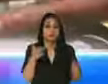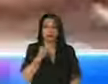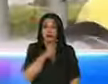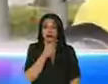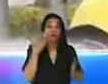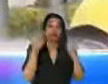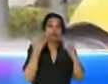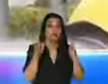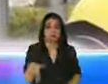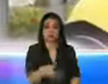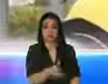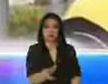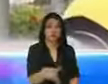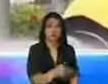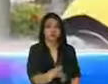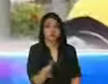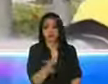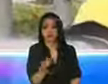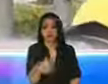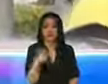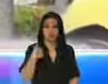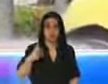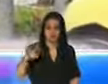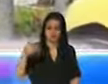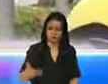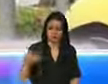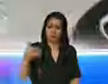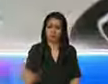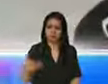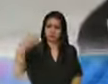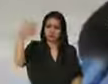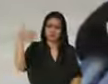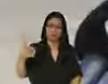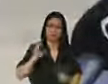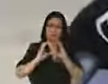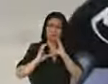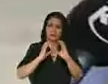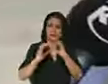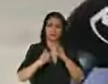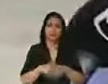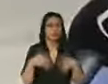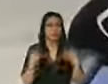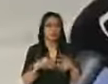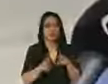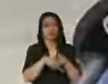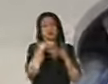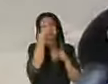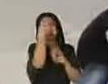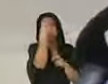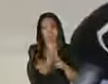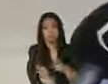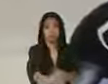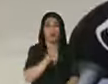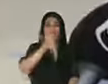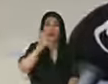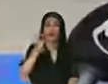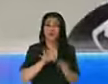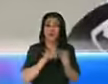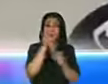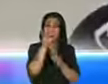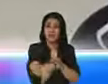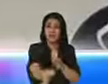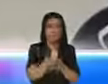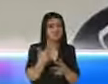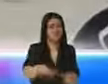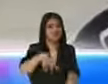porque se metió para acá y invadió carril. Nosotros estamos aquí con todos conversando. Dio hasta pena como la chispeó como 40 metros. Ya la mía prácticamente